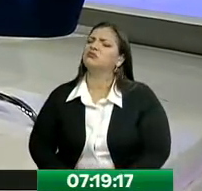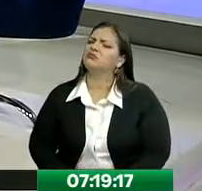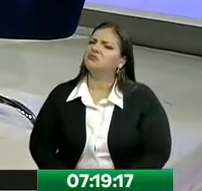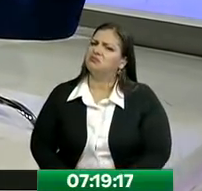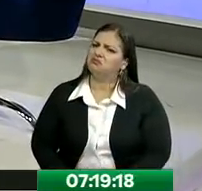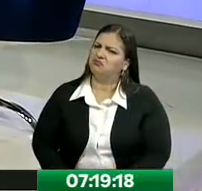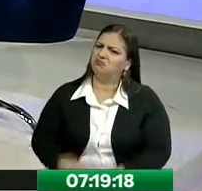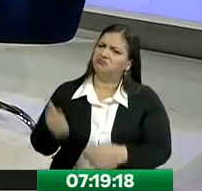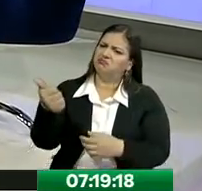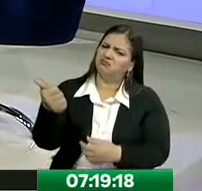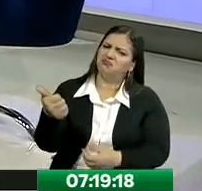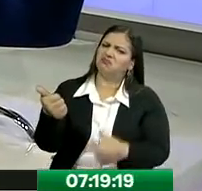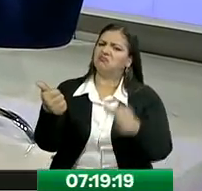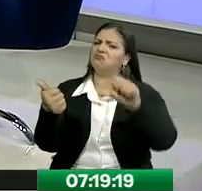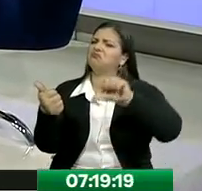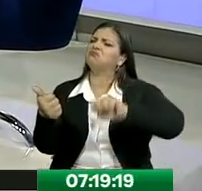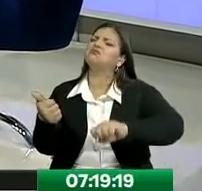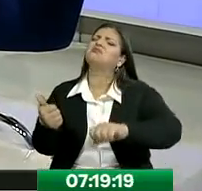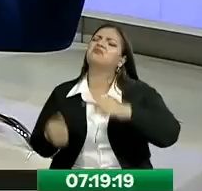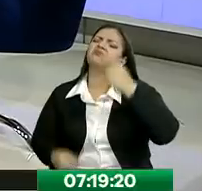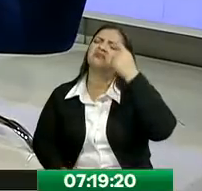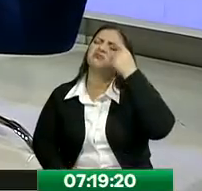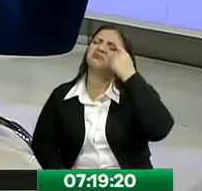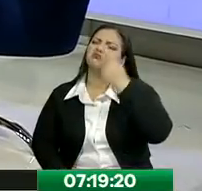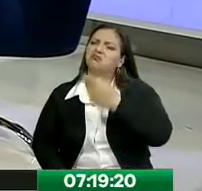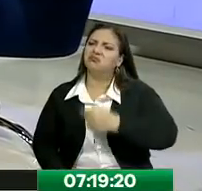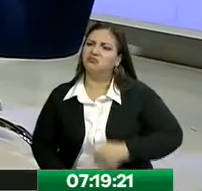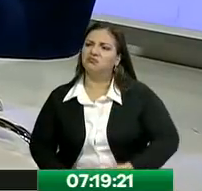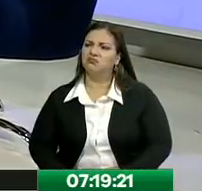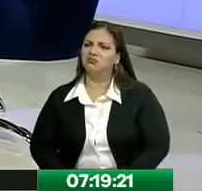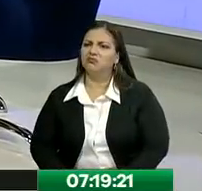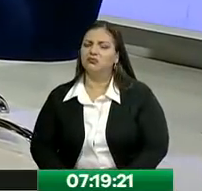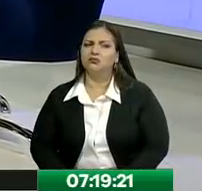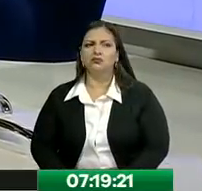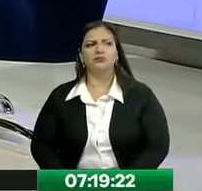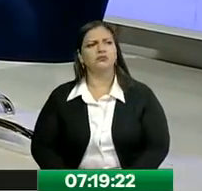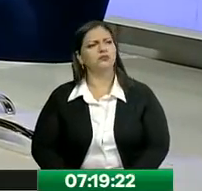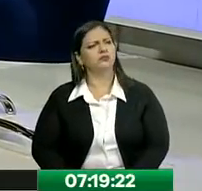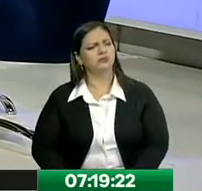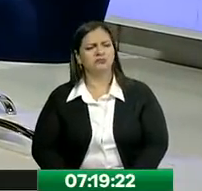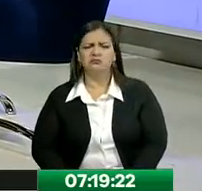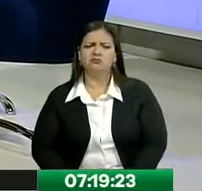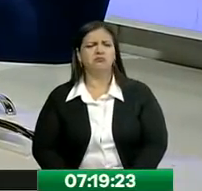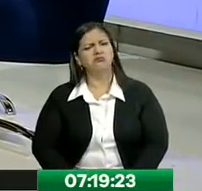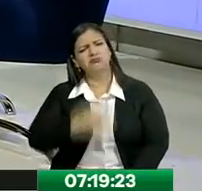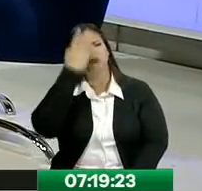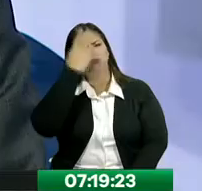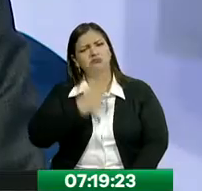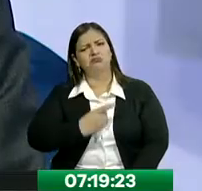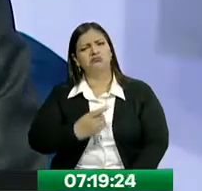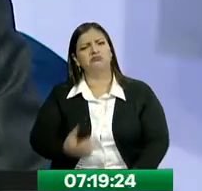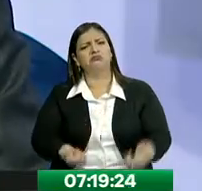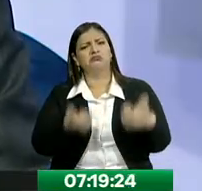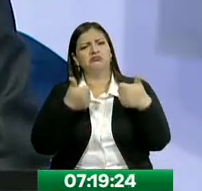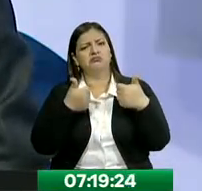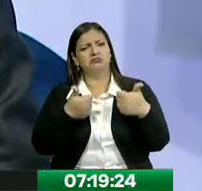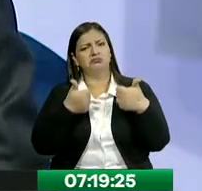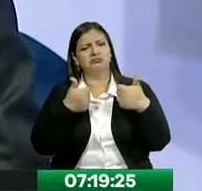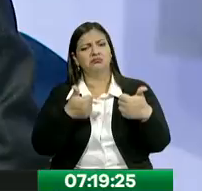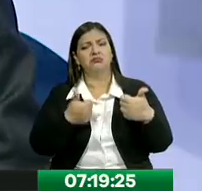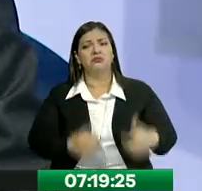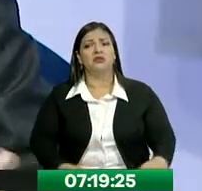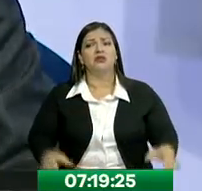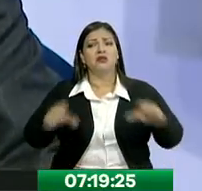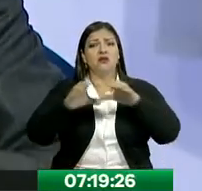el Ecuador como consecuencia de esta decisión? Yo creo que el Ecuador gana y gana mucho. Gana mucho porque